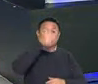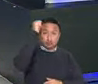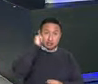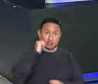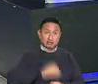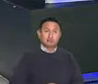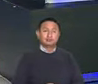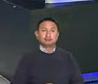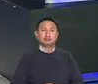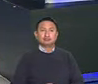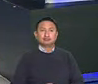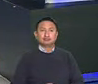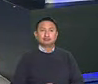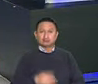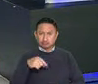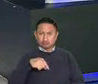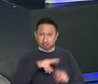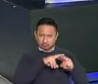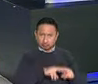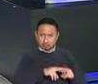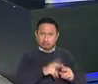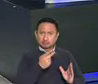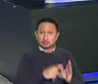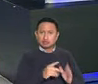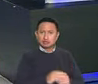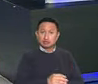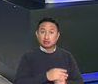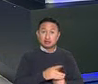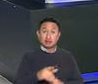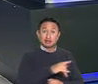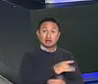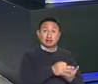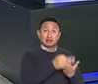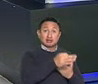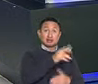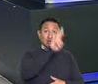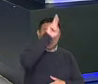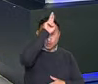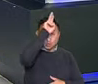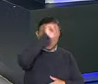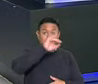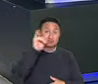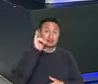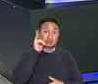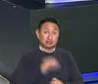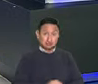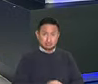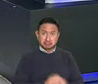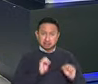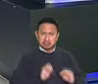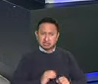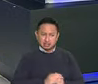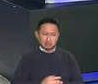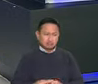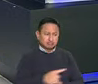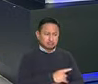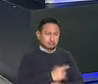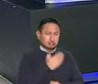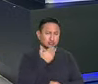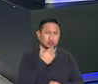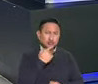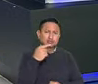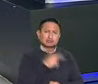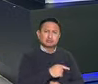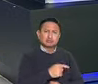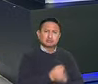ayer. ¿Le parece si revisamos qué pasó en el cantón Rumiñahui? Claro que sí, es importante revisar los cantones. ¿Cómo va